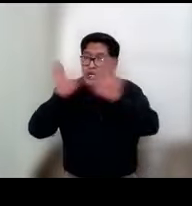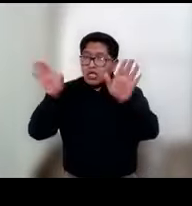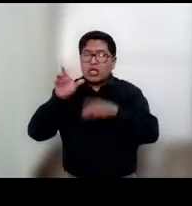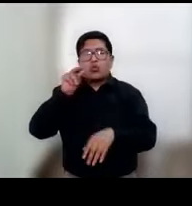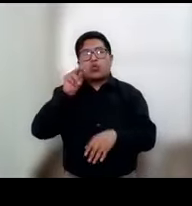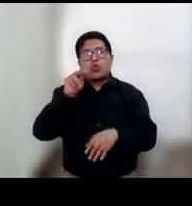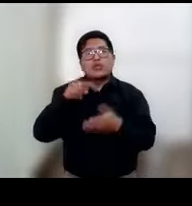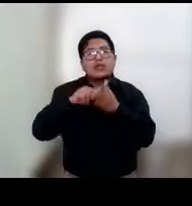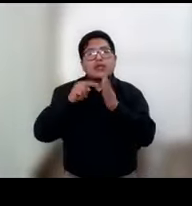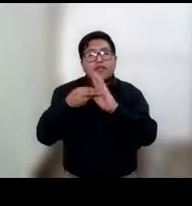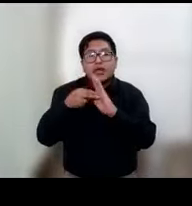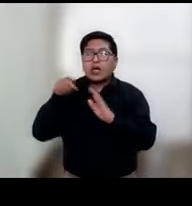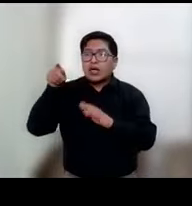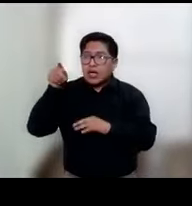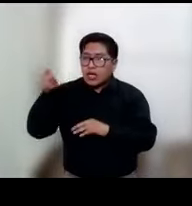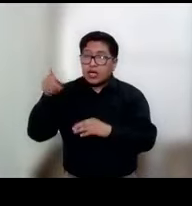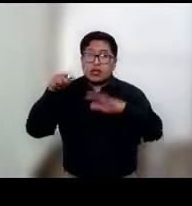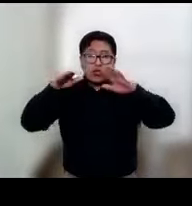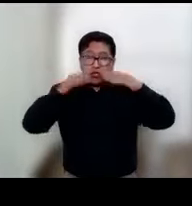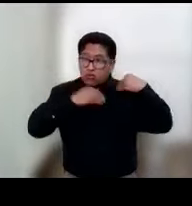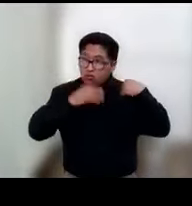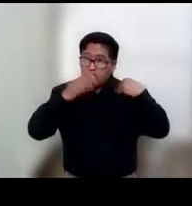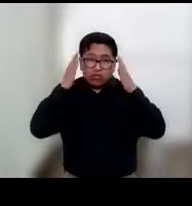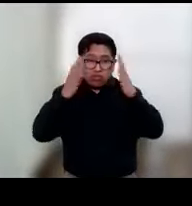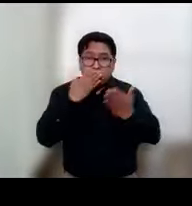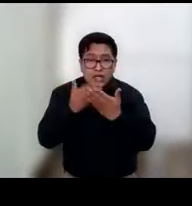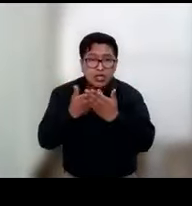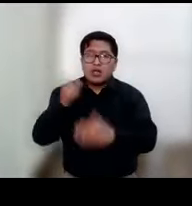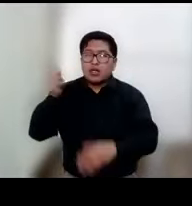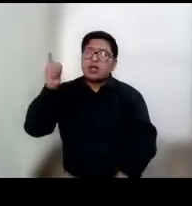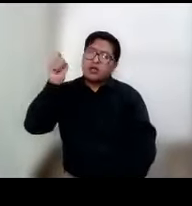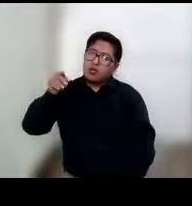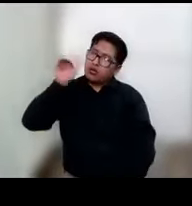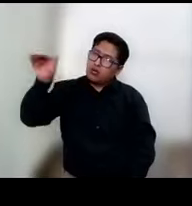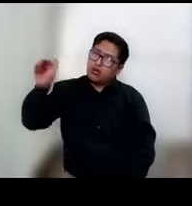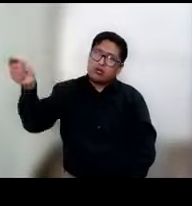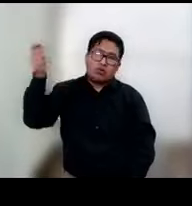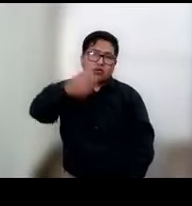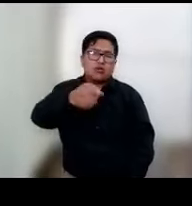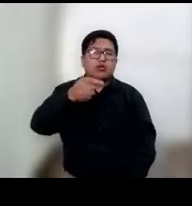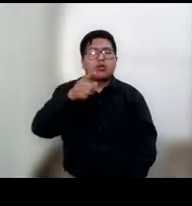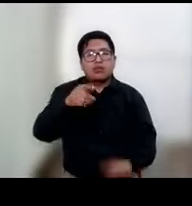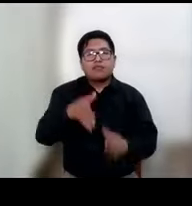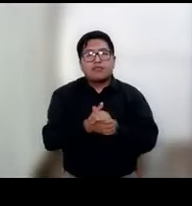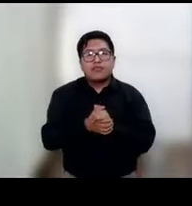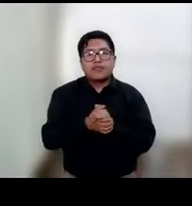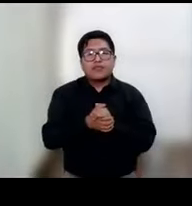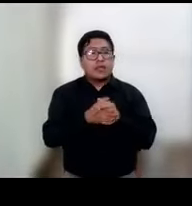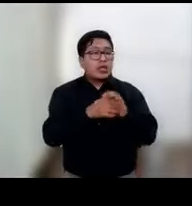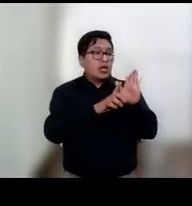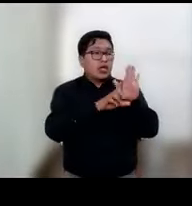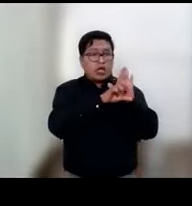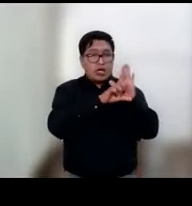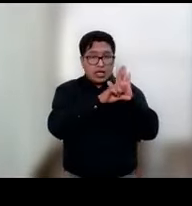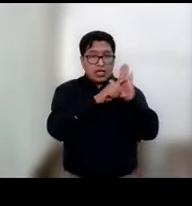resarcimiento de un daño cometido estamos yendo más allá de lo que nos permite la norma